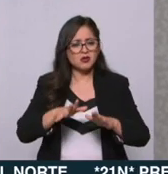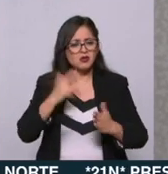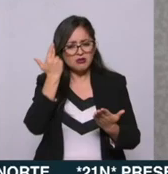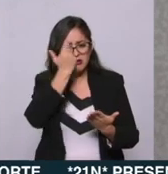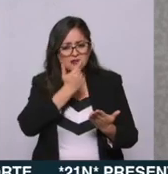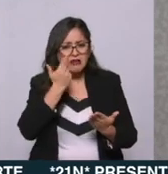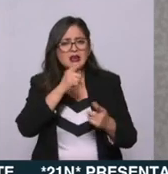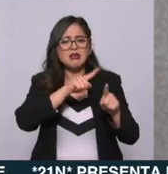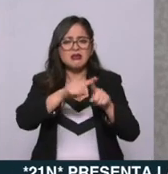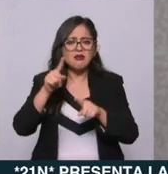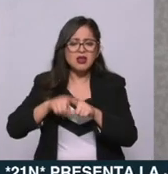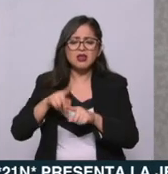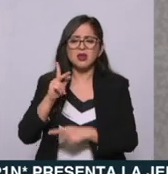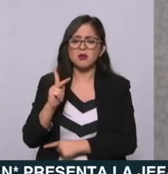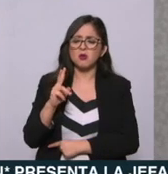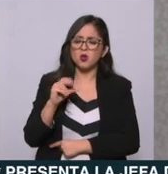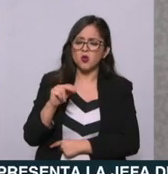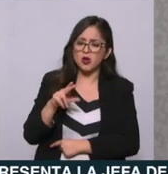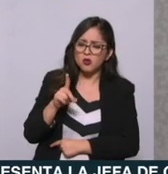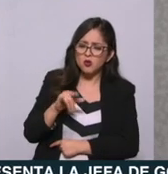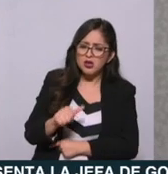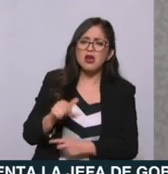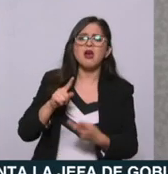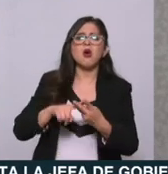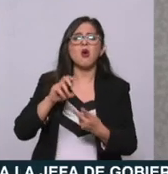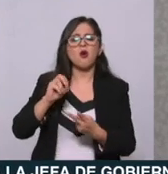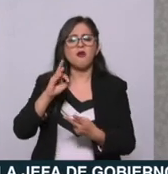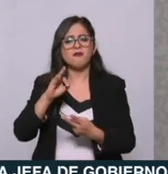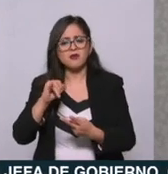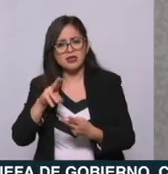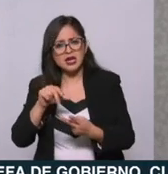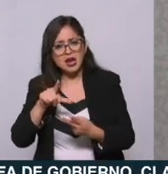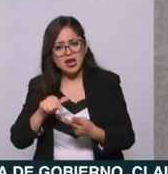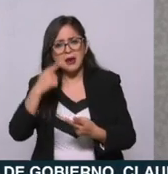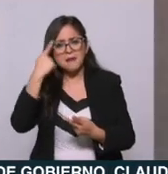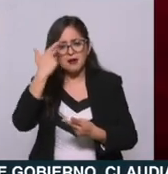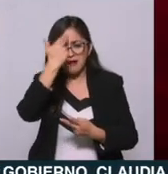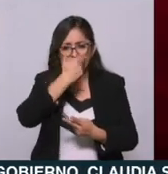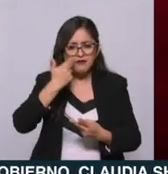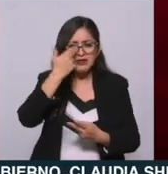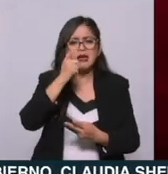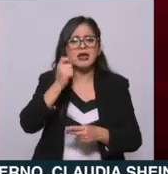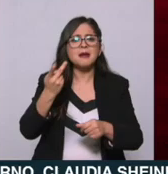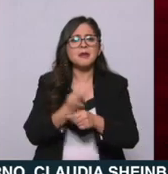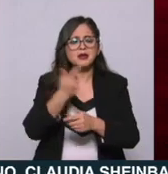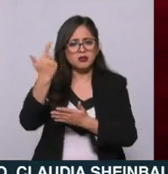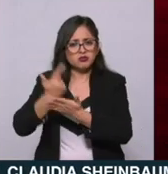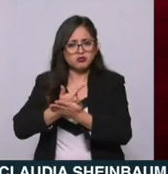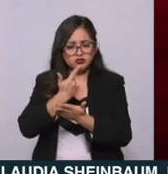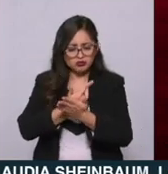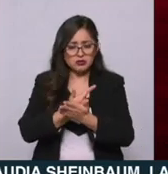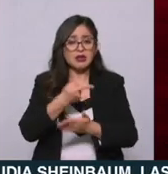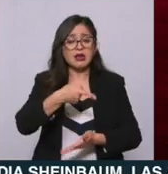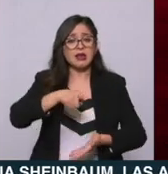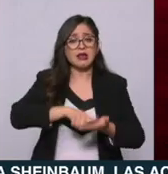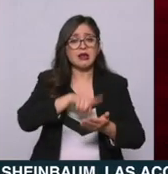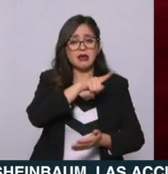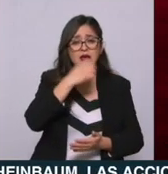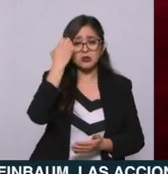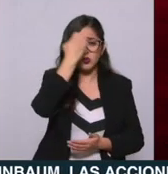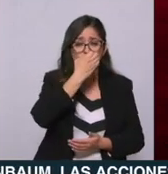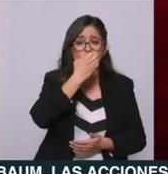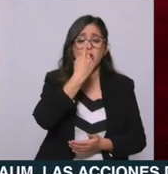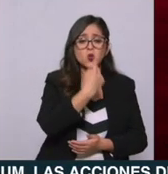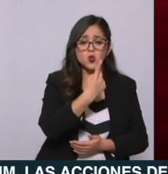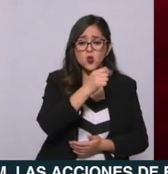las procuradurías o fiscalías para poder hacer una auditoría. Dentro del estudio se califica del 1 al 10 a